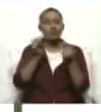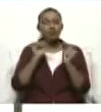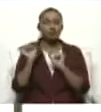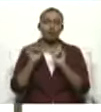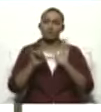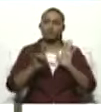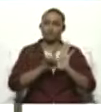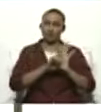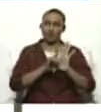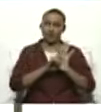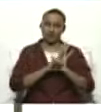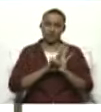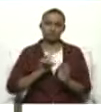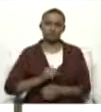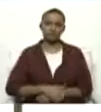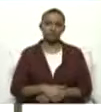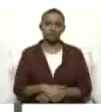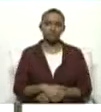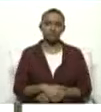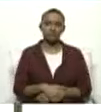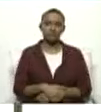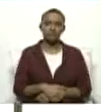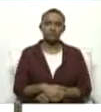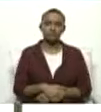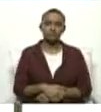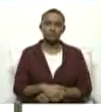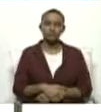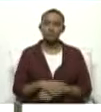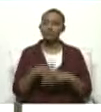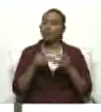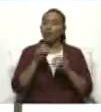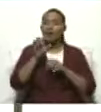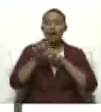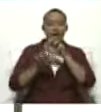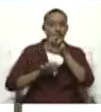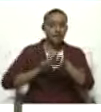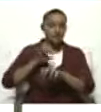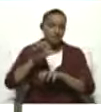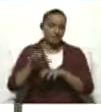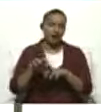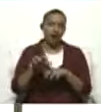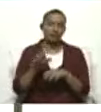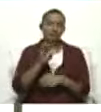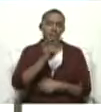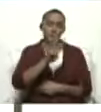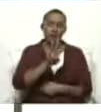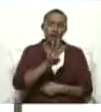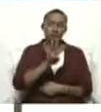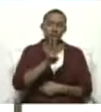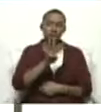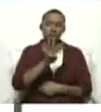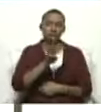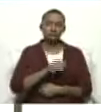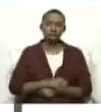ilegal de procedimientos quirúrgicos en animales de compañía con pena de